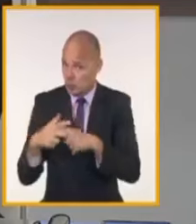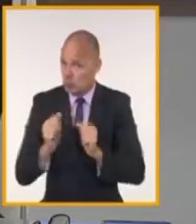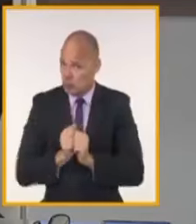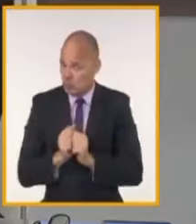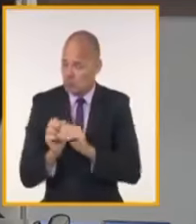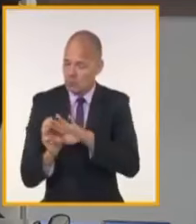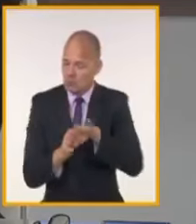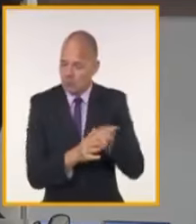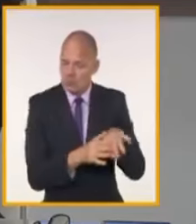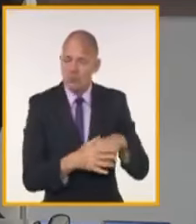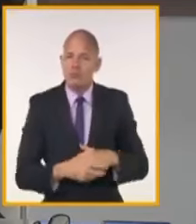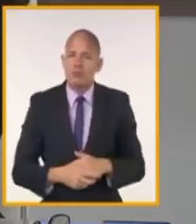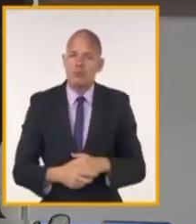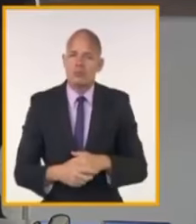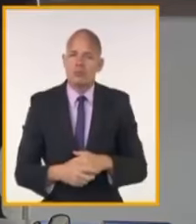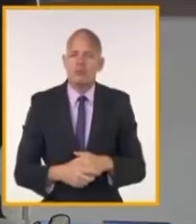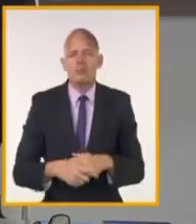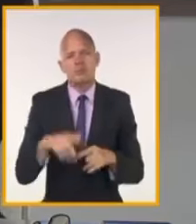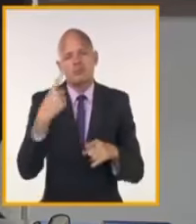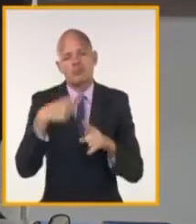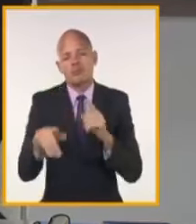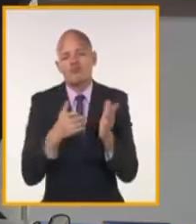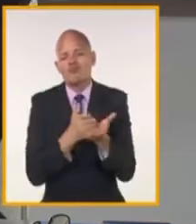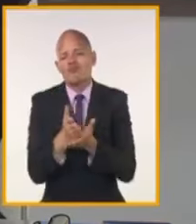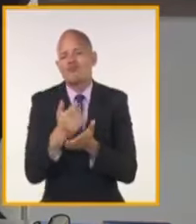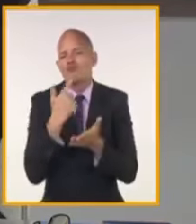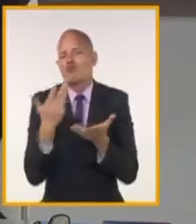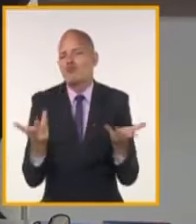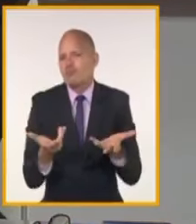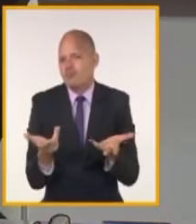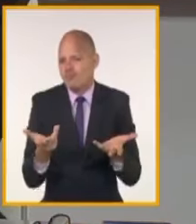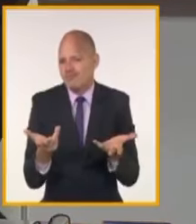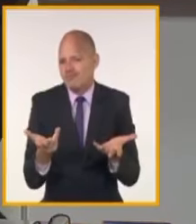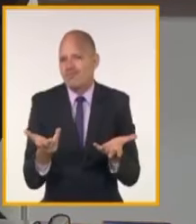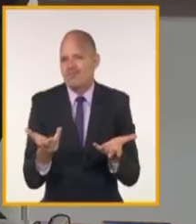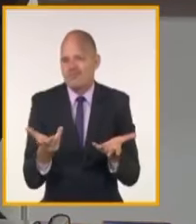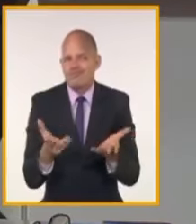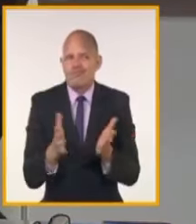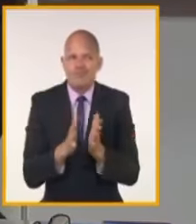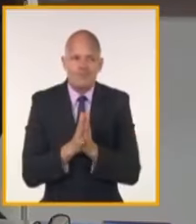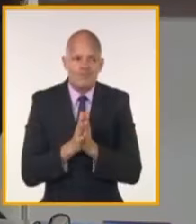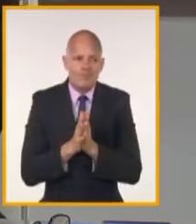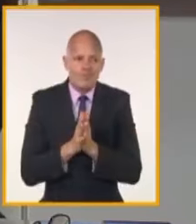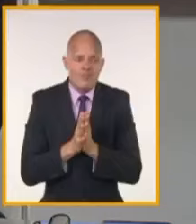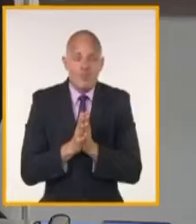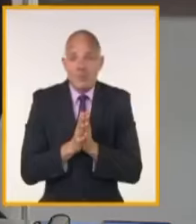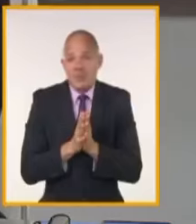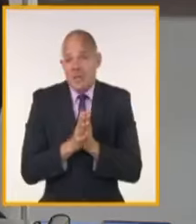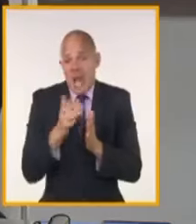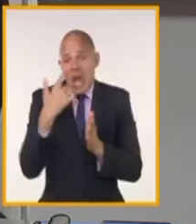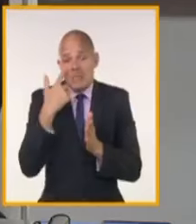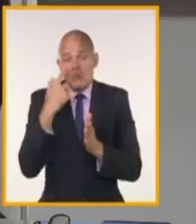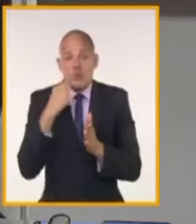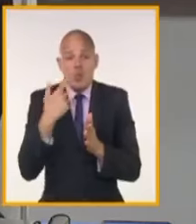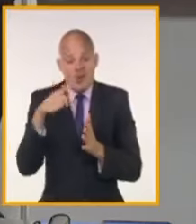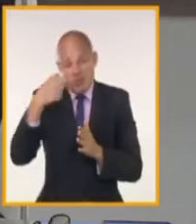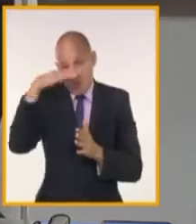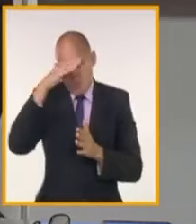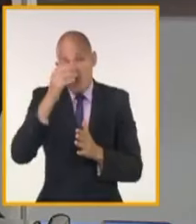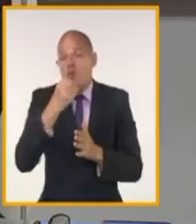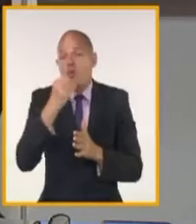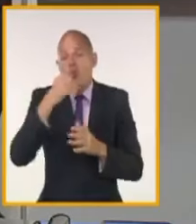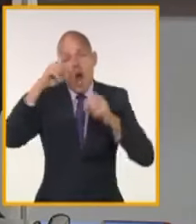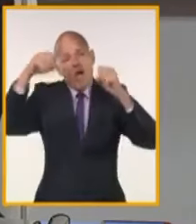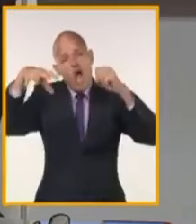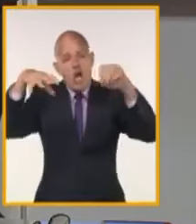estratégica nosotros tenemos que seguir con eh de manera permanente con el tema del ahorro en la energía y la